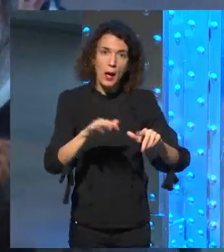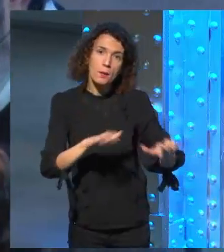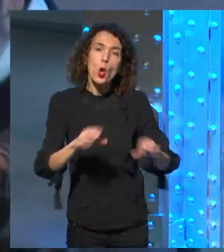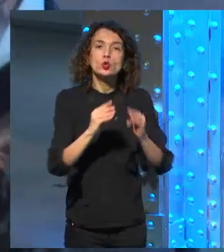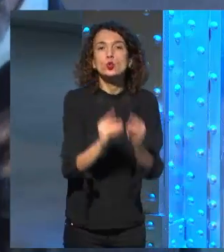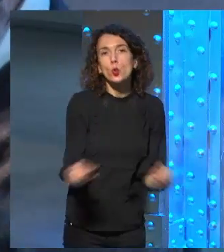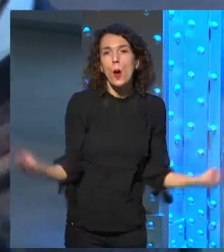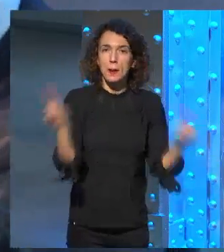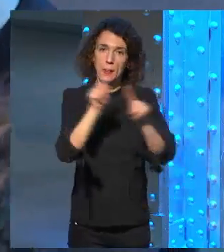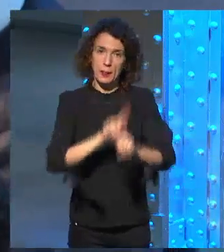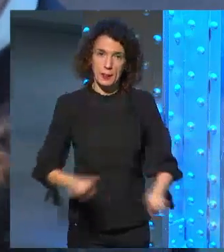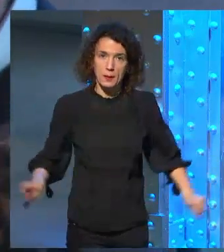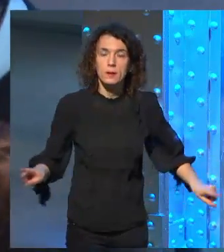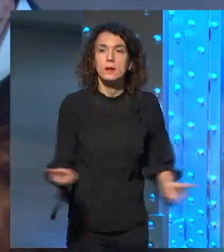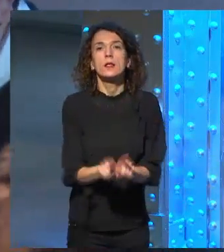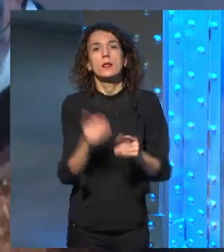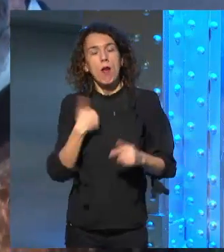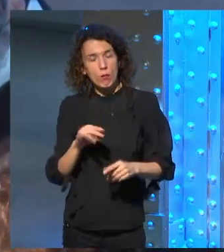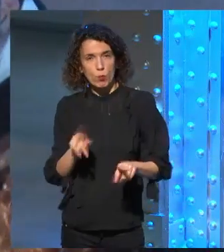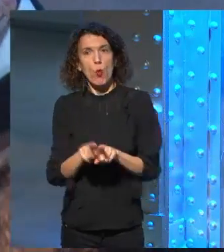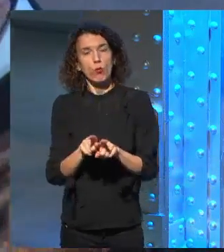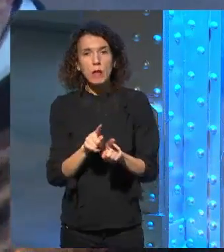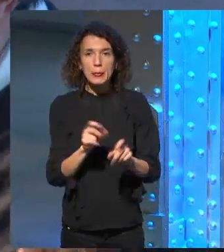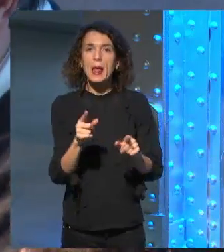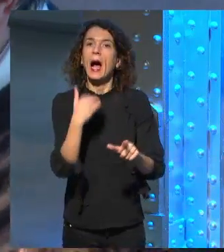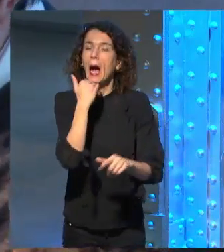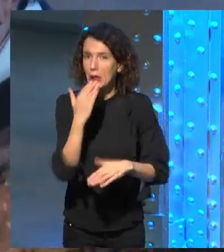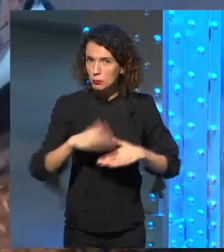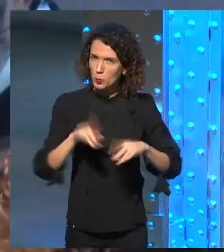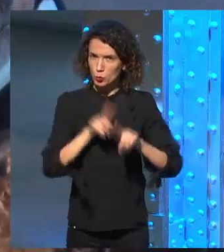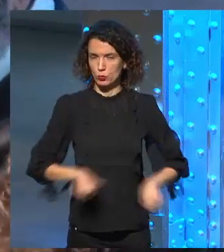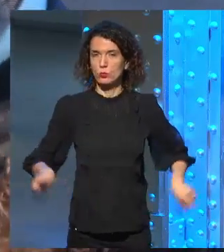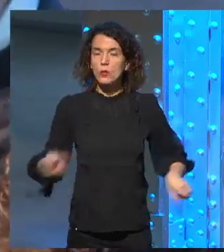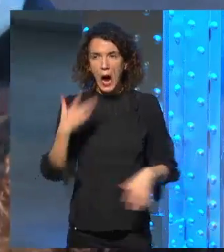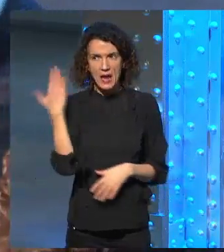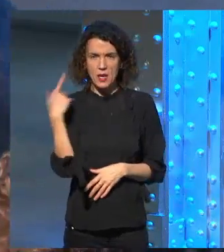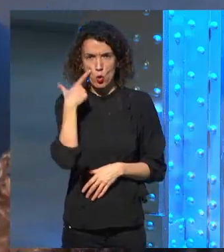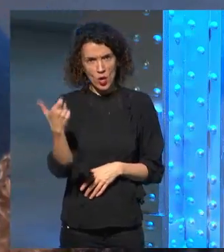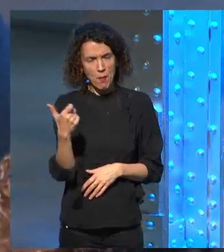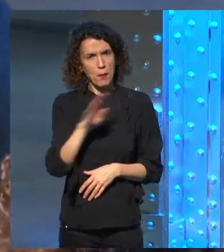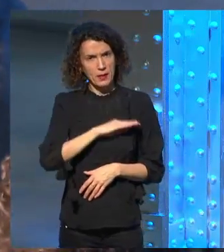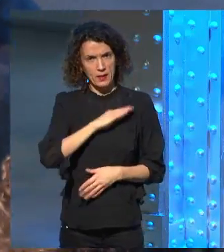muy, muy austeras, ¿no? Y está respondiendo, ¿no? Y eso yo creo que se notaba ayer mucho